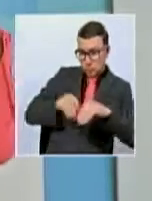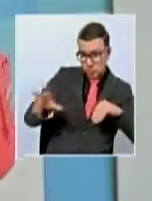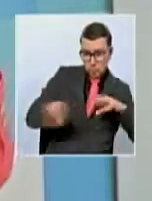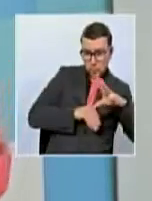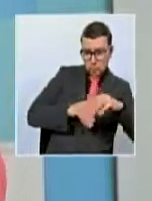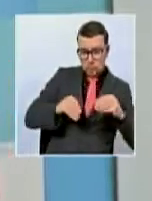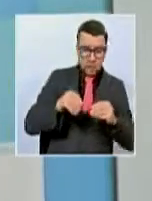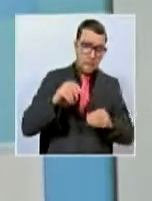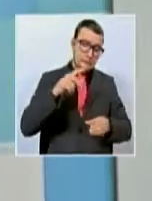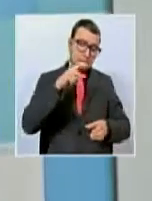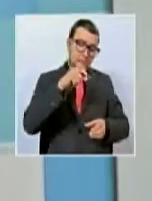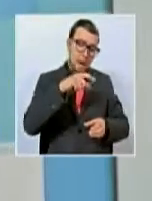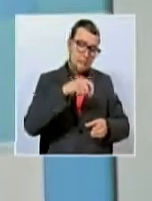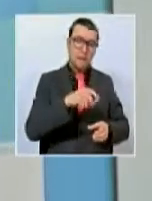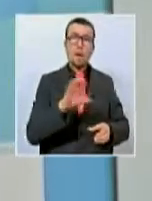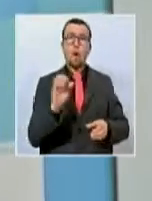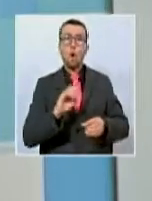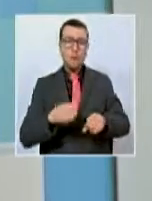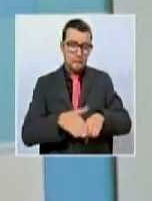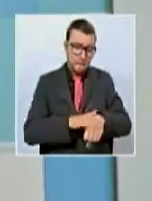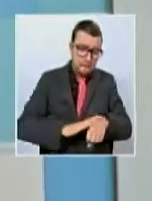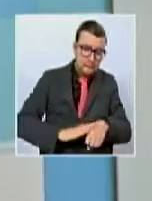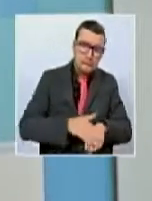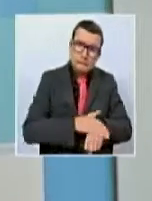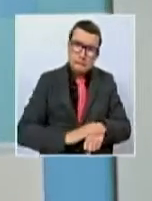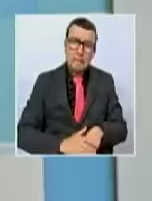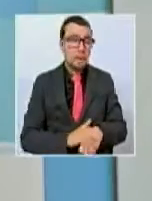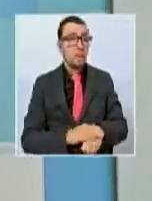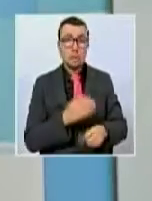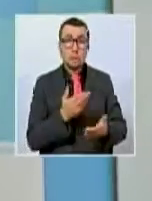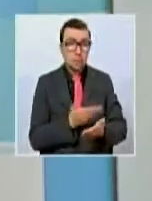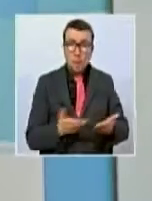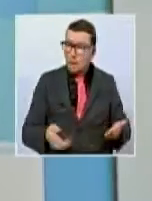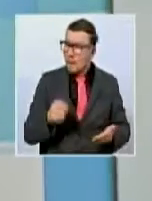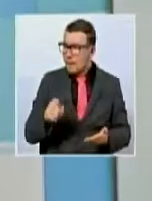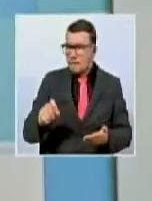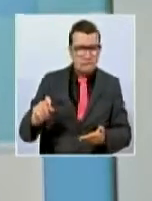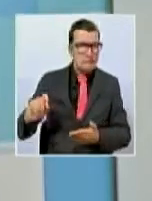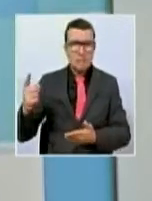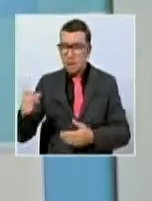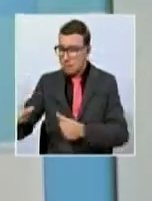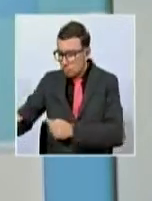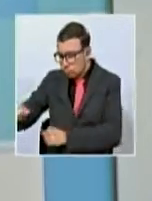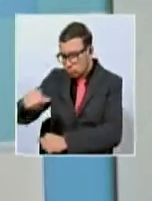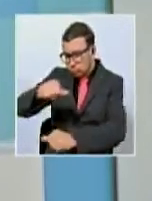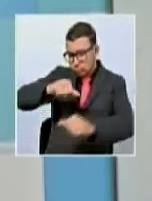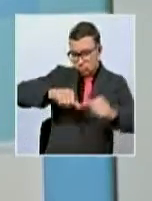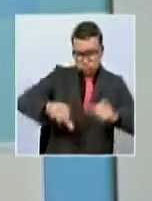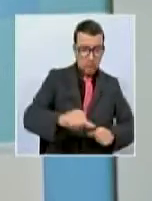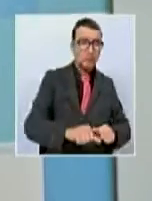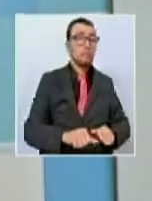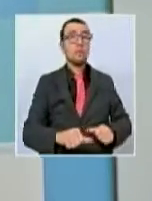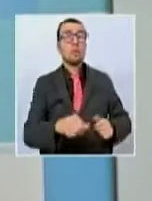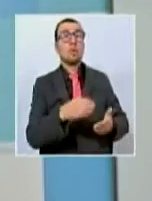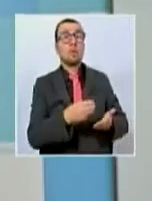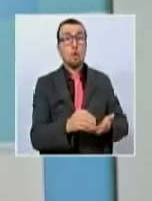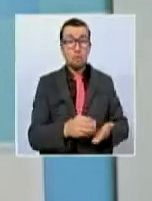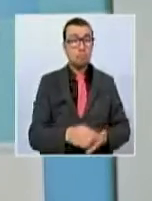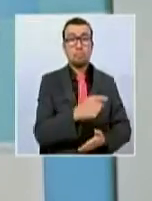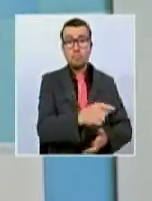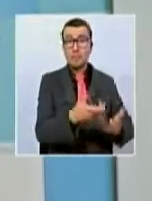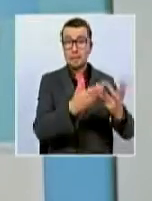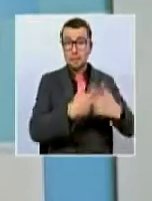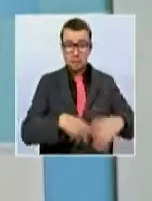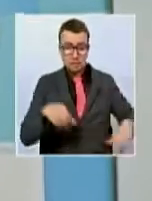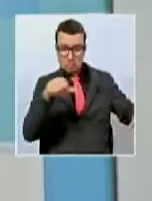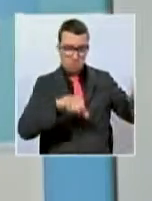las goticas o la pomada o esa materia prima en primera transformación que le va a comprar los laboratorios a quienes